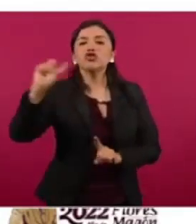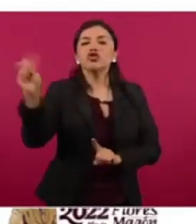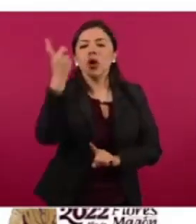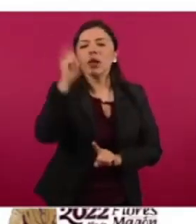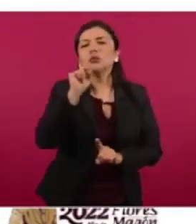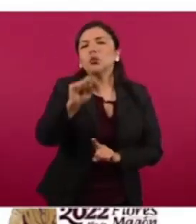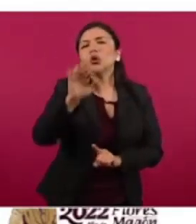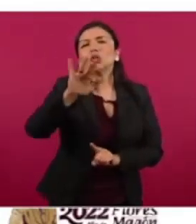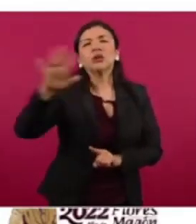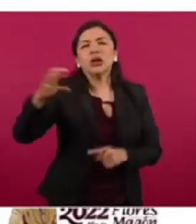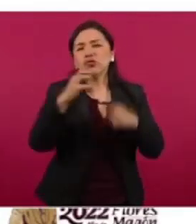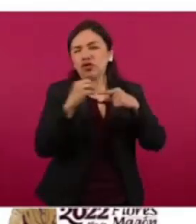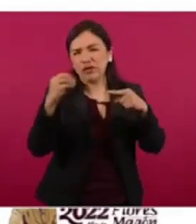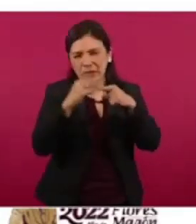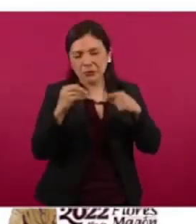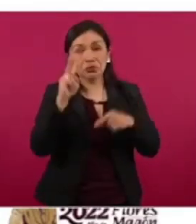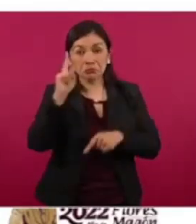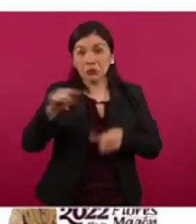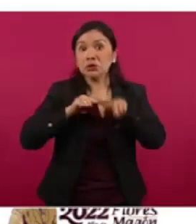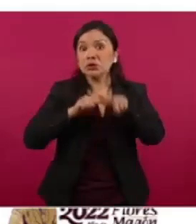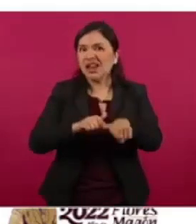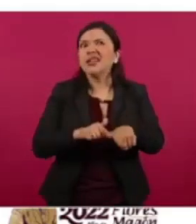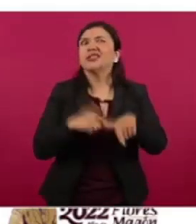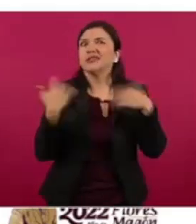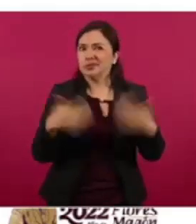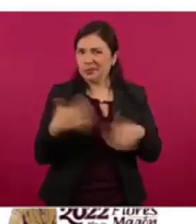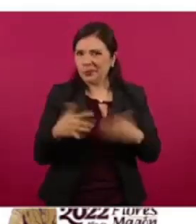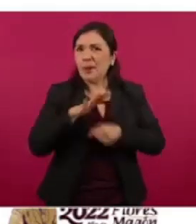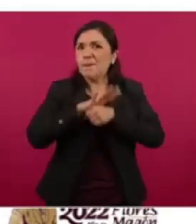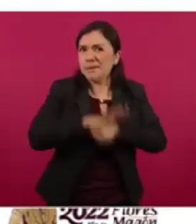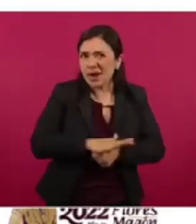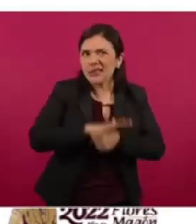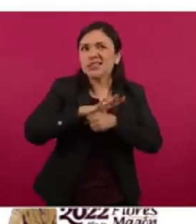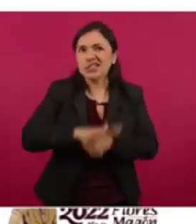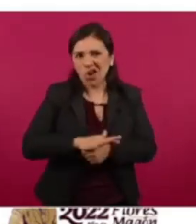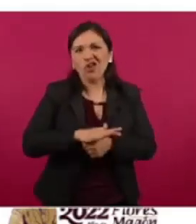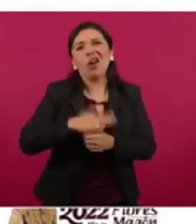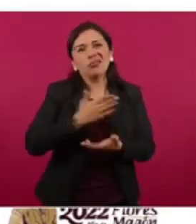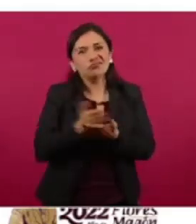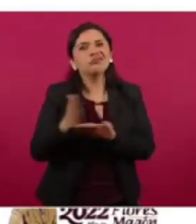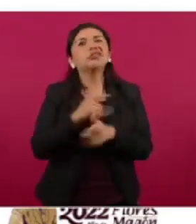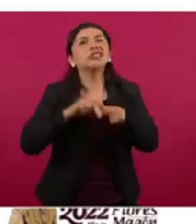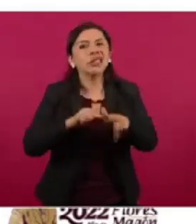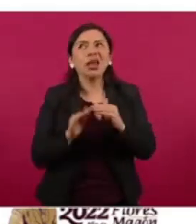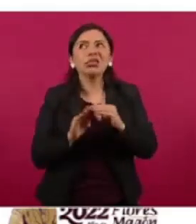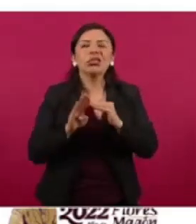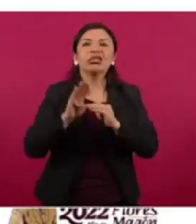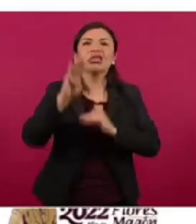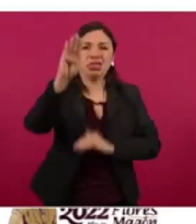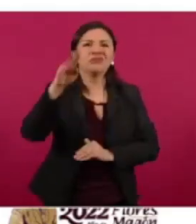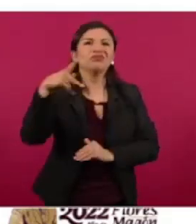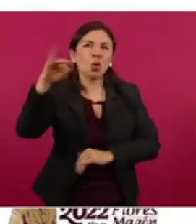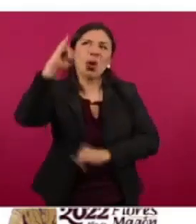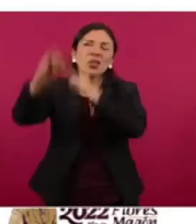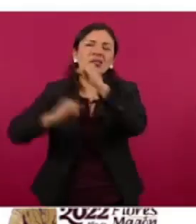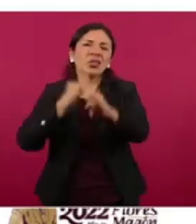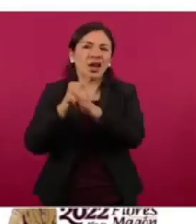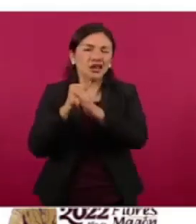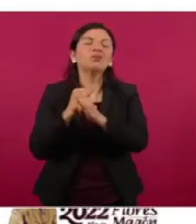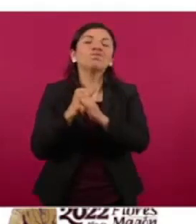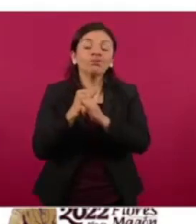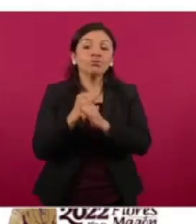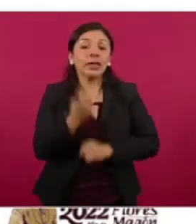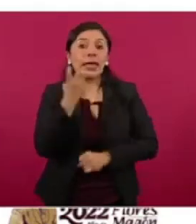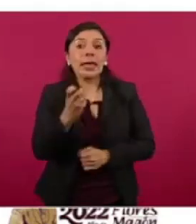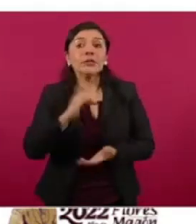$110.55. Pueden ver que continúa muy presionado, errático y hacia la alza el mercado internacional. Y